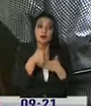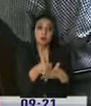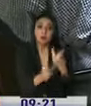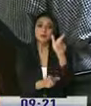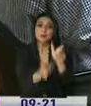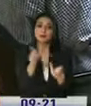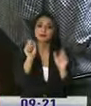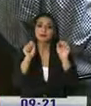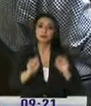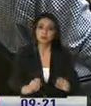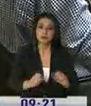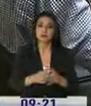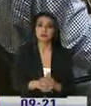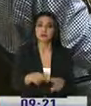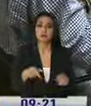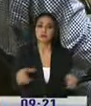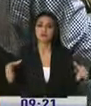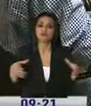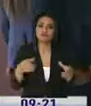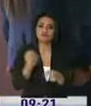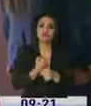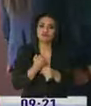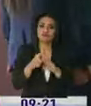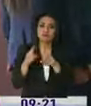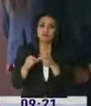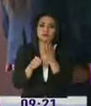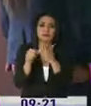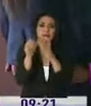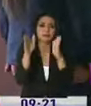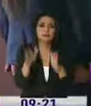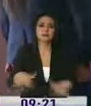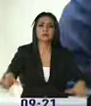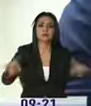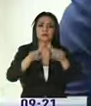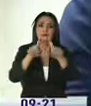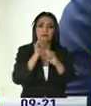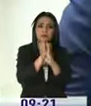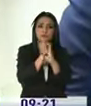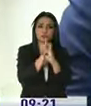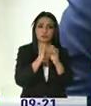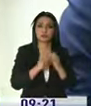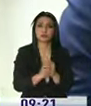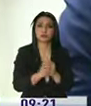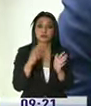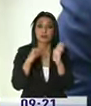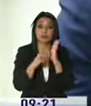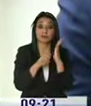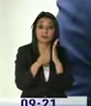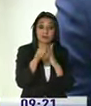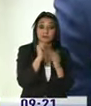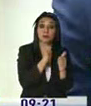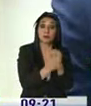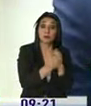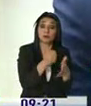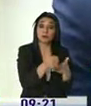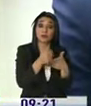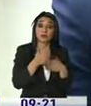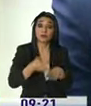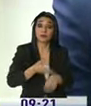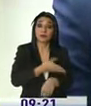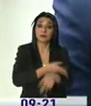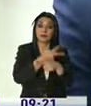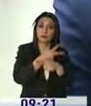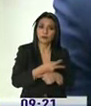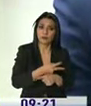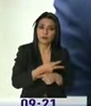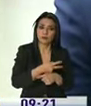ciudadanía. Aquí se trabajará de la mano con otros ministerios e instituciones. El deporte precisamente interviene de forma preventiva en el